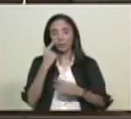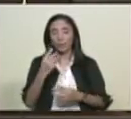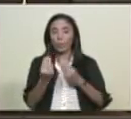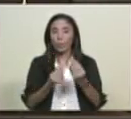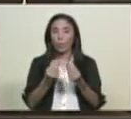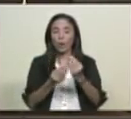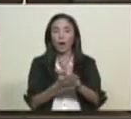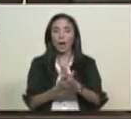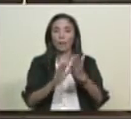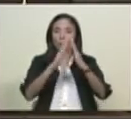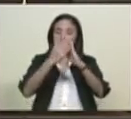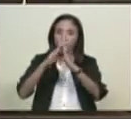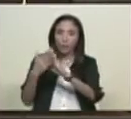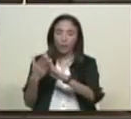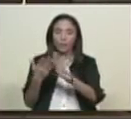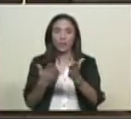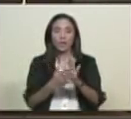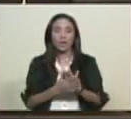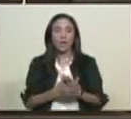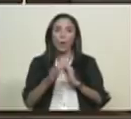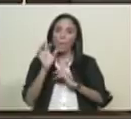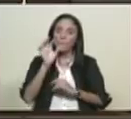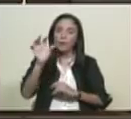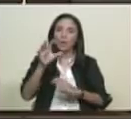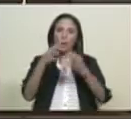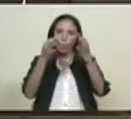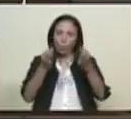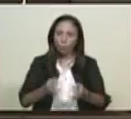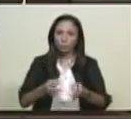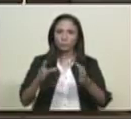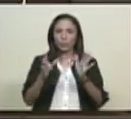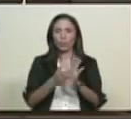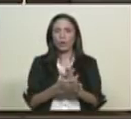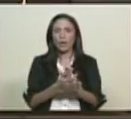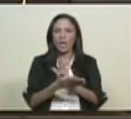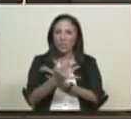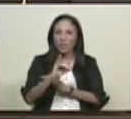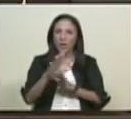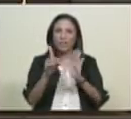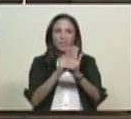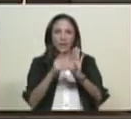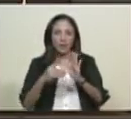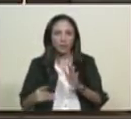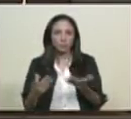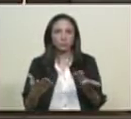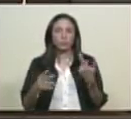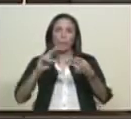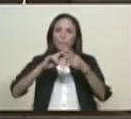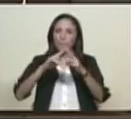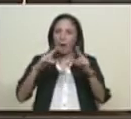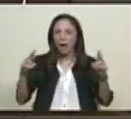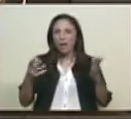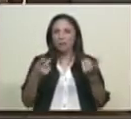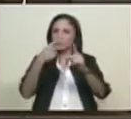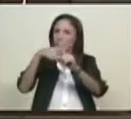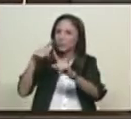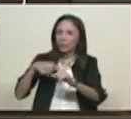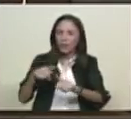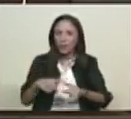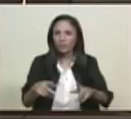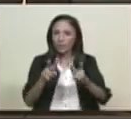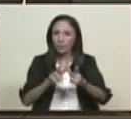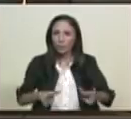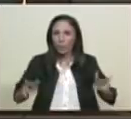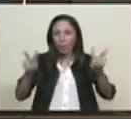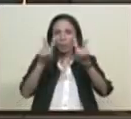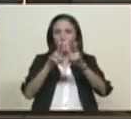justa, una sociedad de derecho, una sociedad de paz. De paz. Es una gran